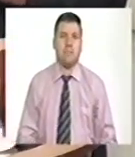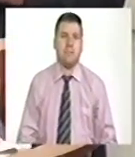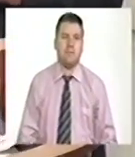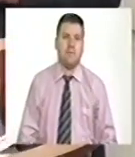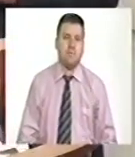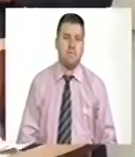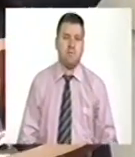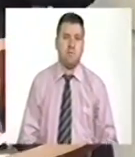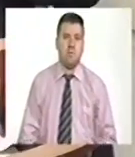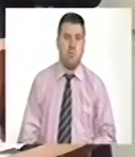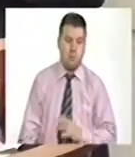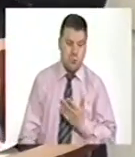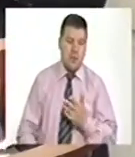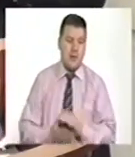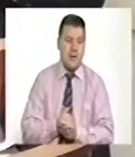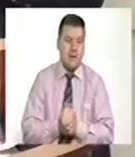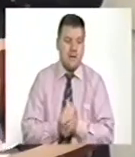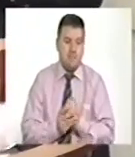Este proceso